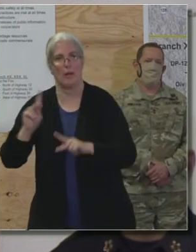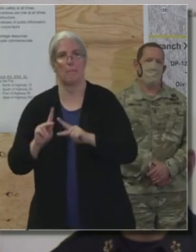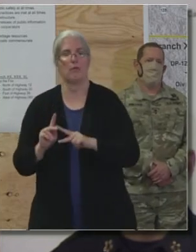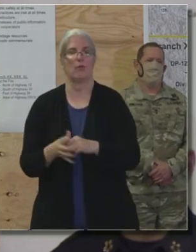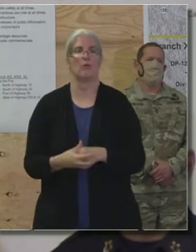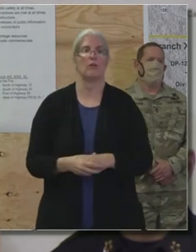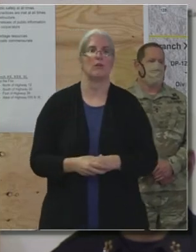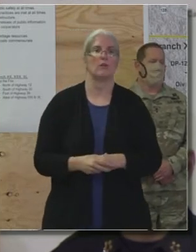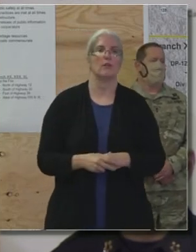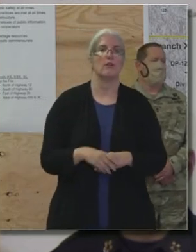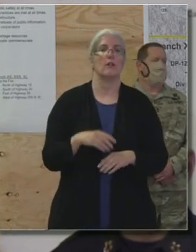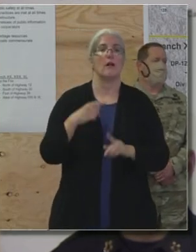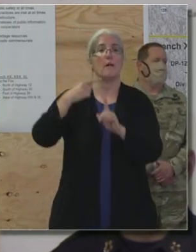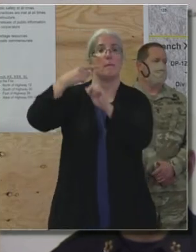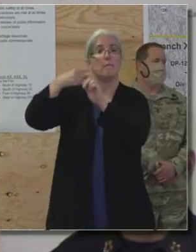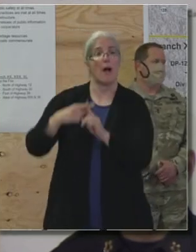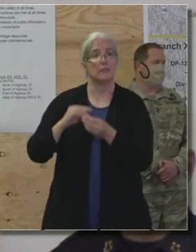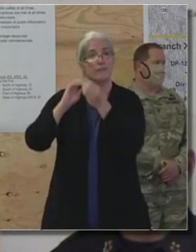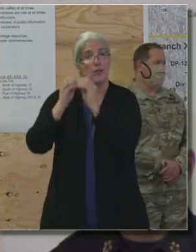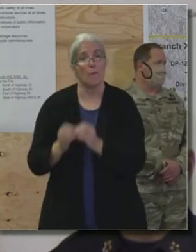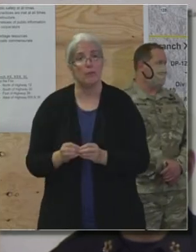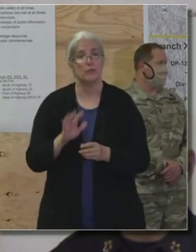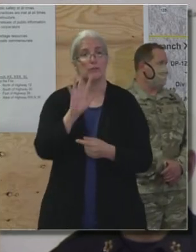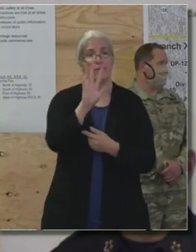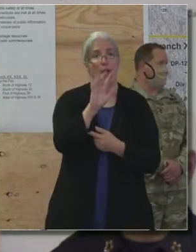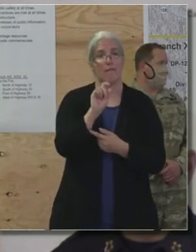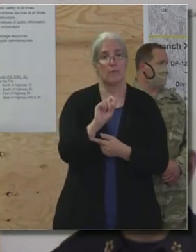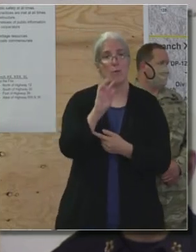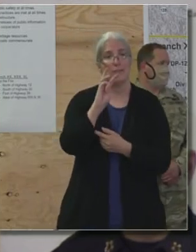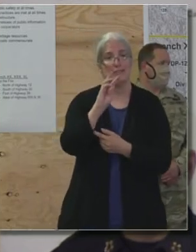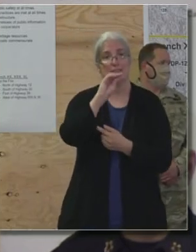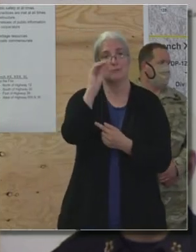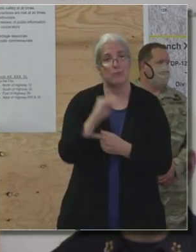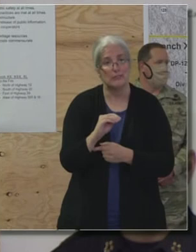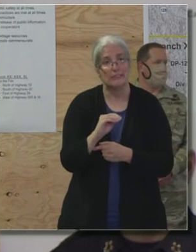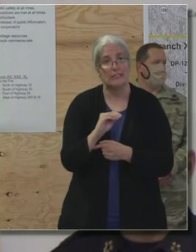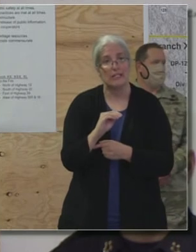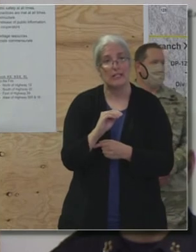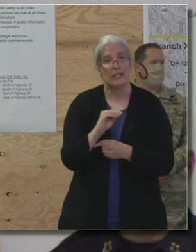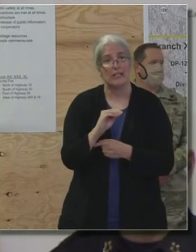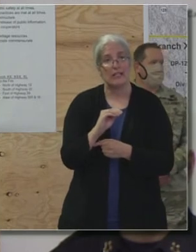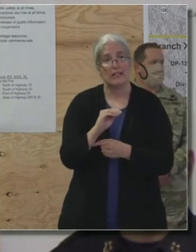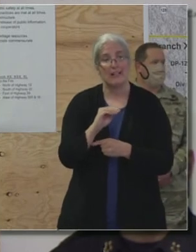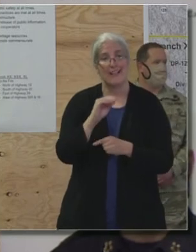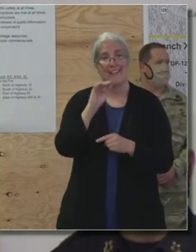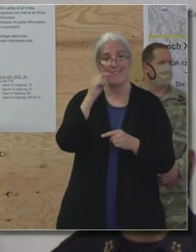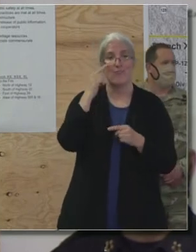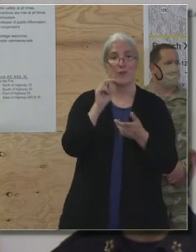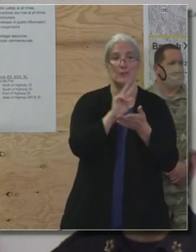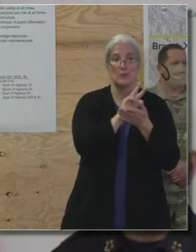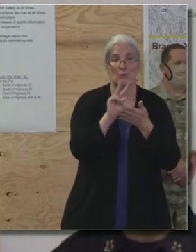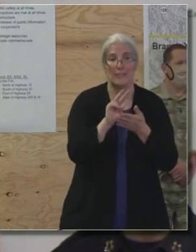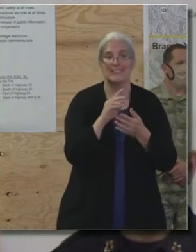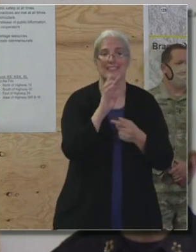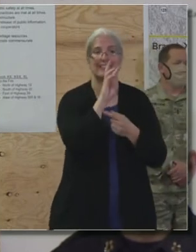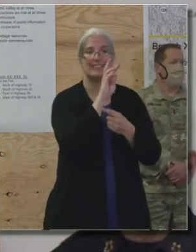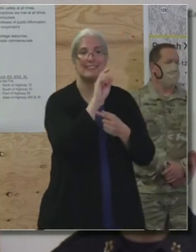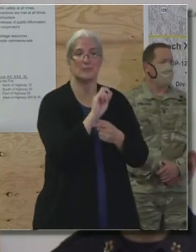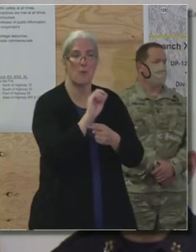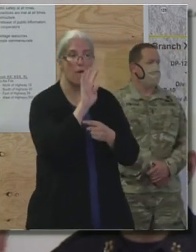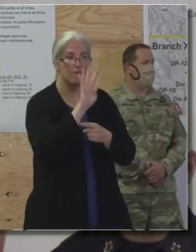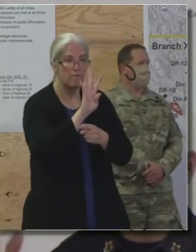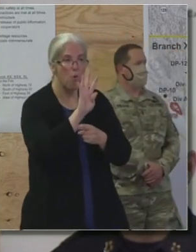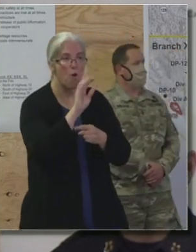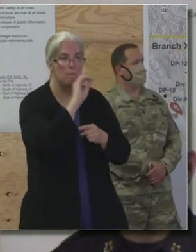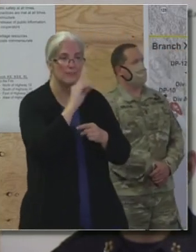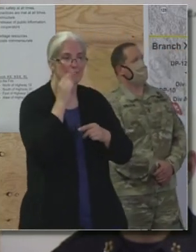ahora a 6,5 por ciento en el período de 14 días 6,4 por ciento en los últimos siete días hospitalizaciones van en